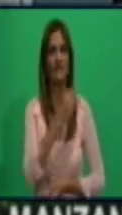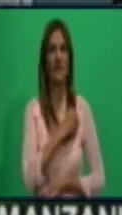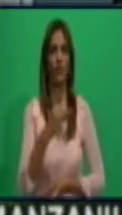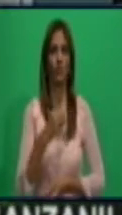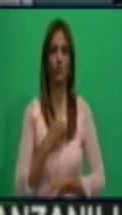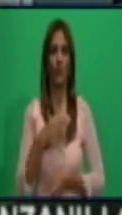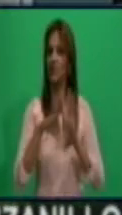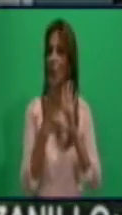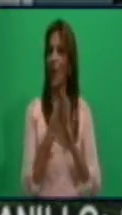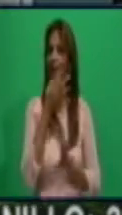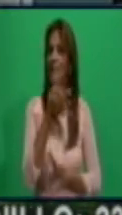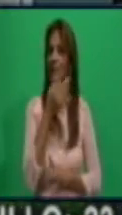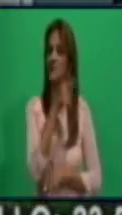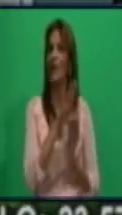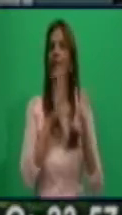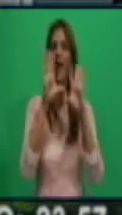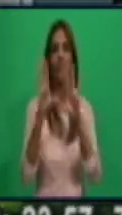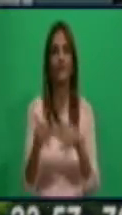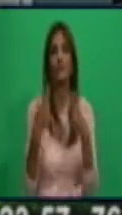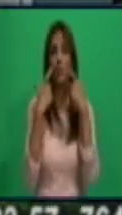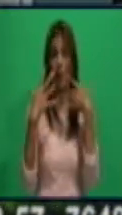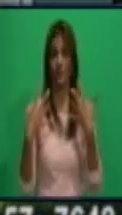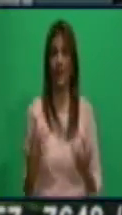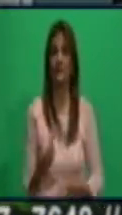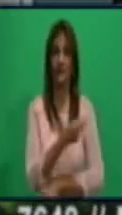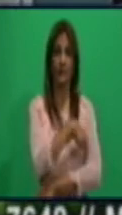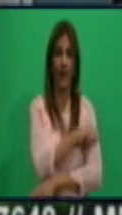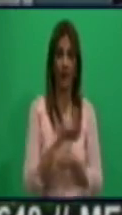útil para los televidentes a esta hora del mediodía. Quiero